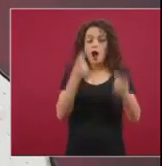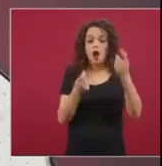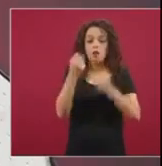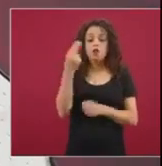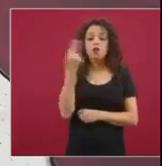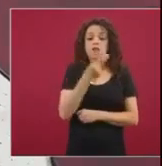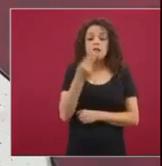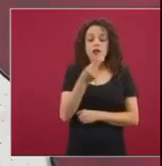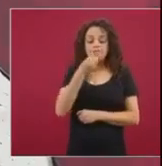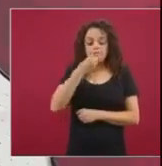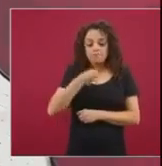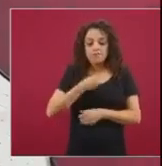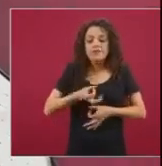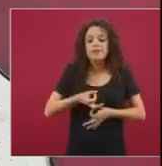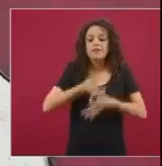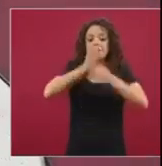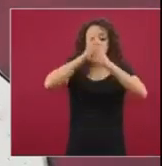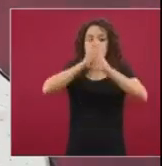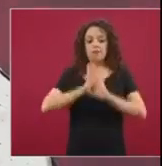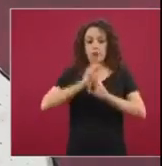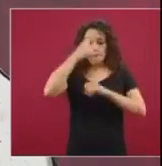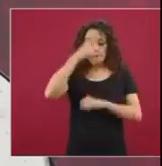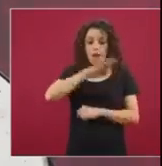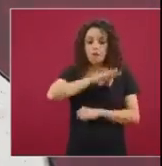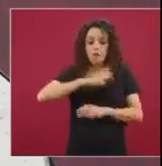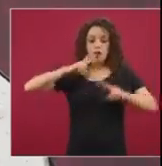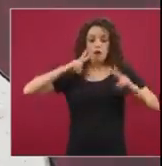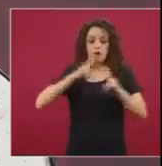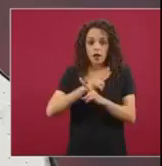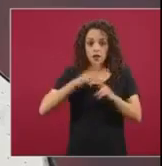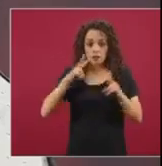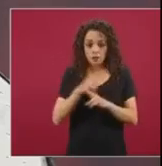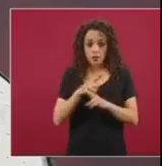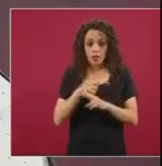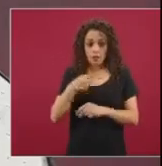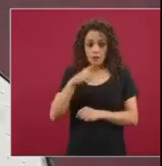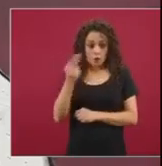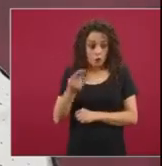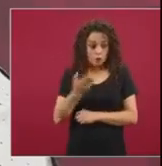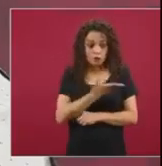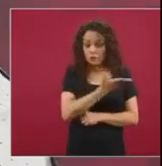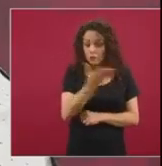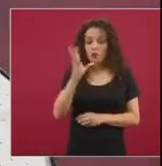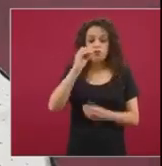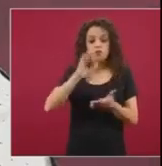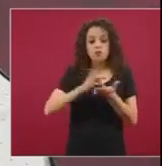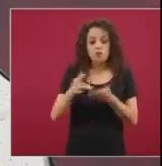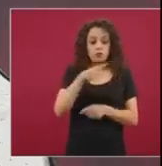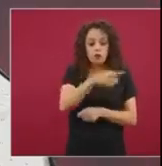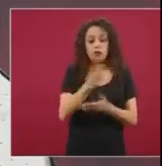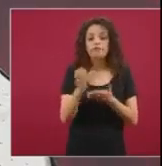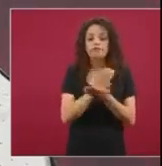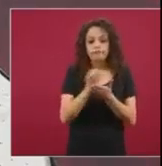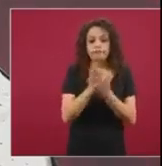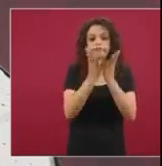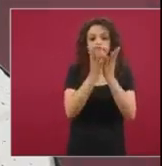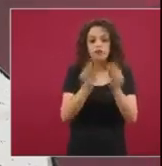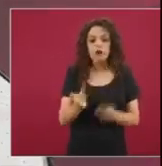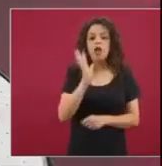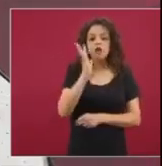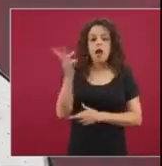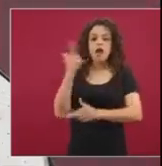que gracias a todas ustedes personas, gracias a todas ustedes se recuperaron y están en